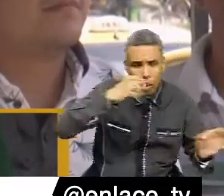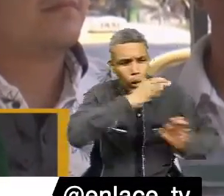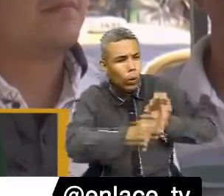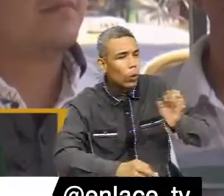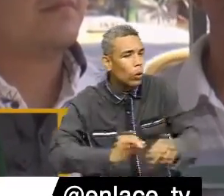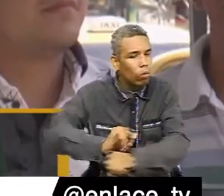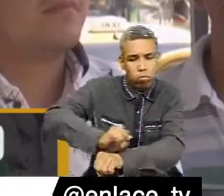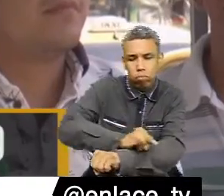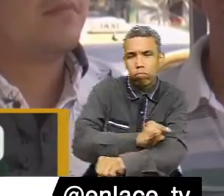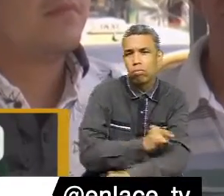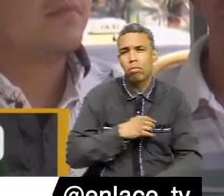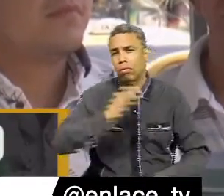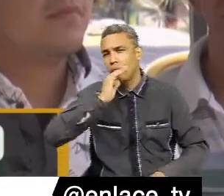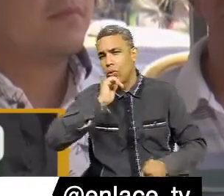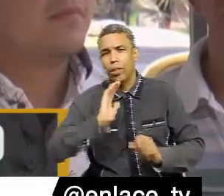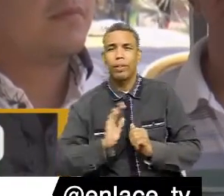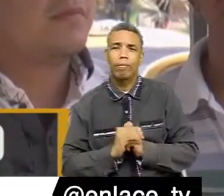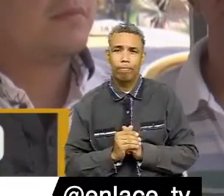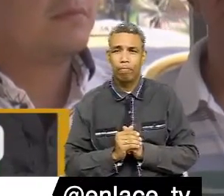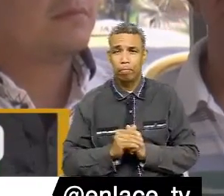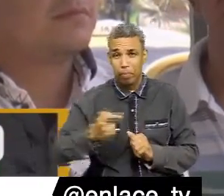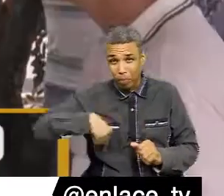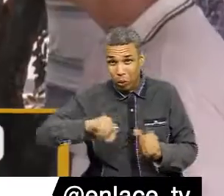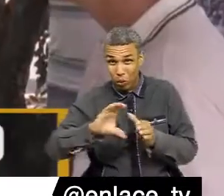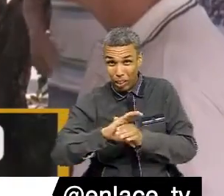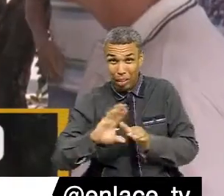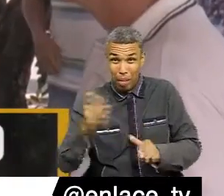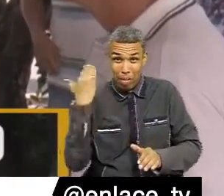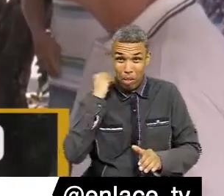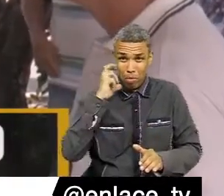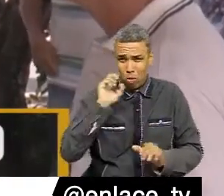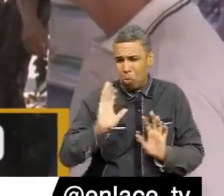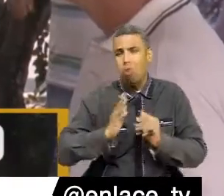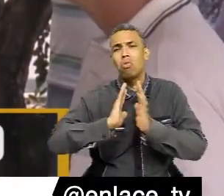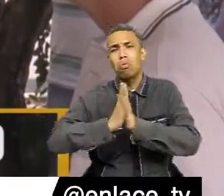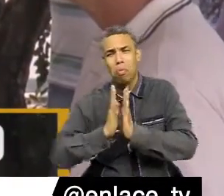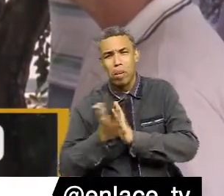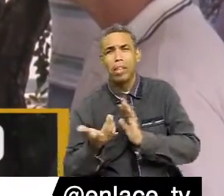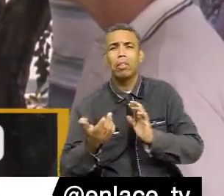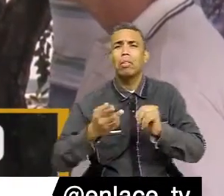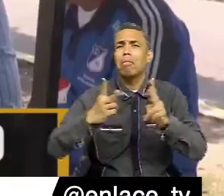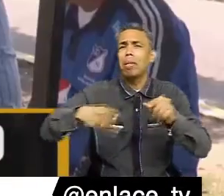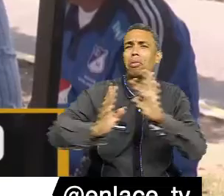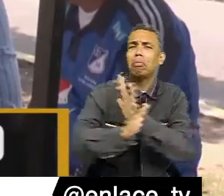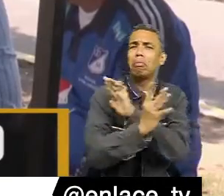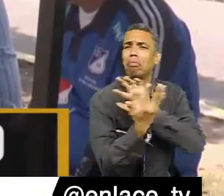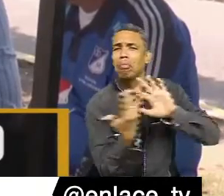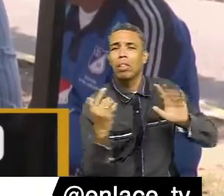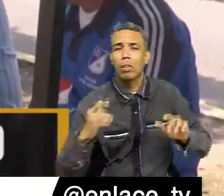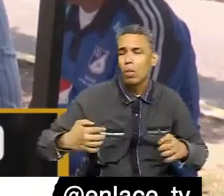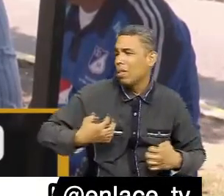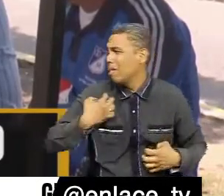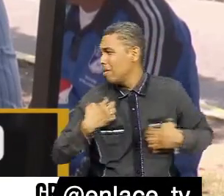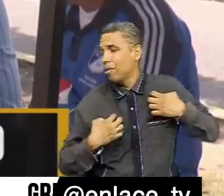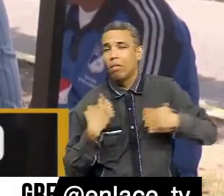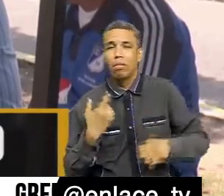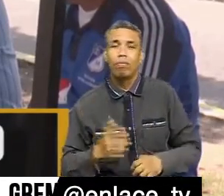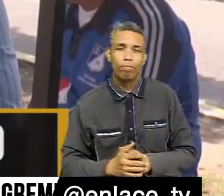Vemos que están atracando ya a los comerciantes, a la gente que va en la moto. Estas asociaciones nuevamente aprovecharon para que el gobierno municipal tenga en cuenta